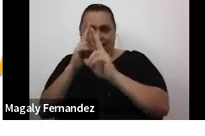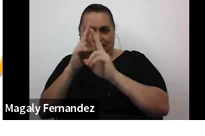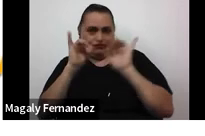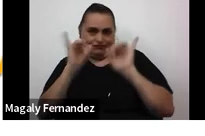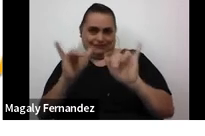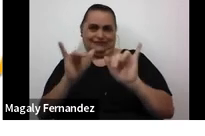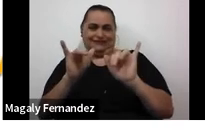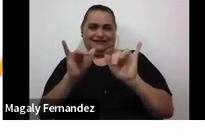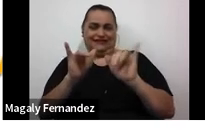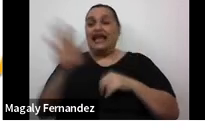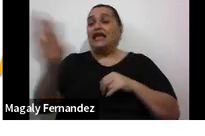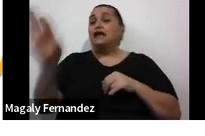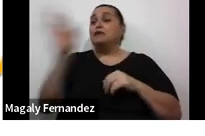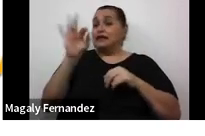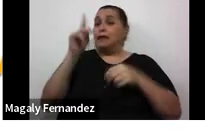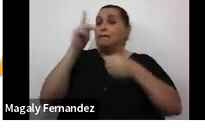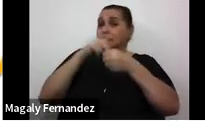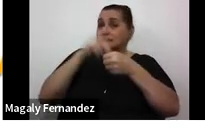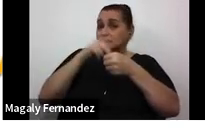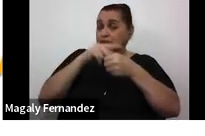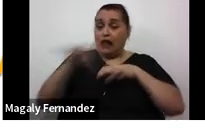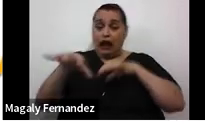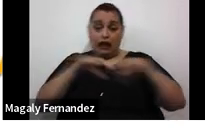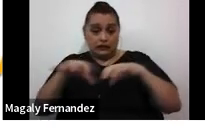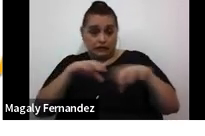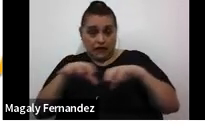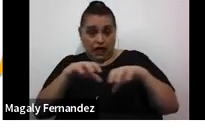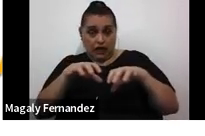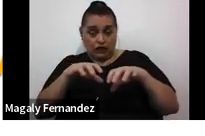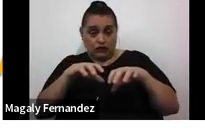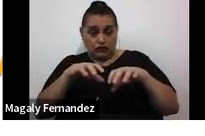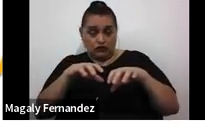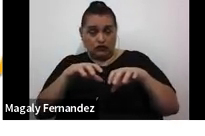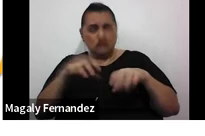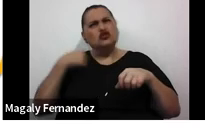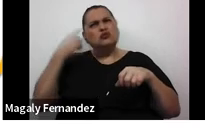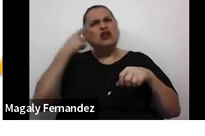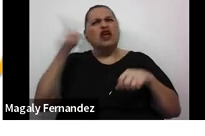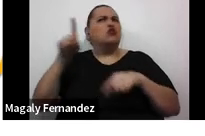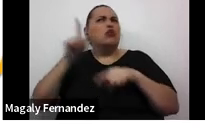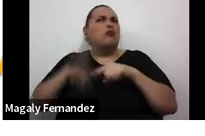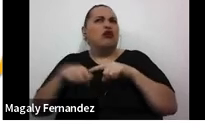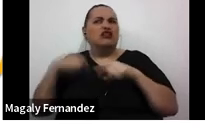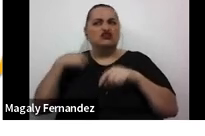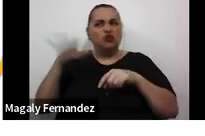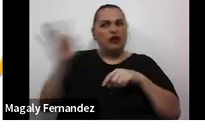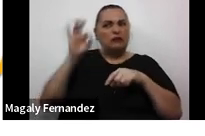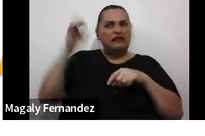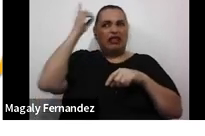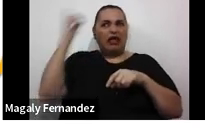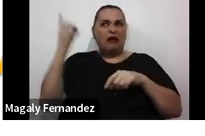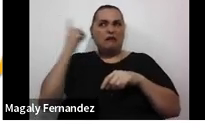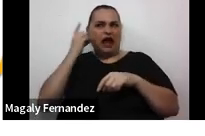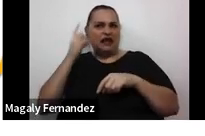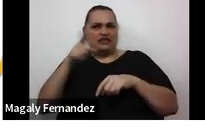invitarle a participar de las actividades no asumamos que no puede que no no cómo voy a invitar a Madison bailes y no baila Quién